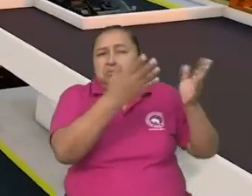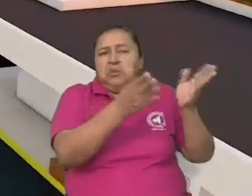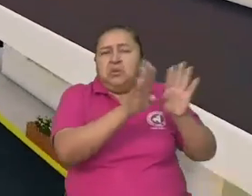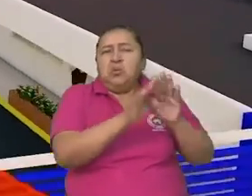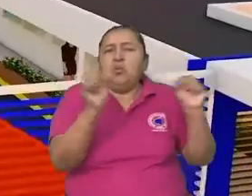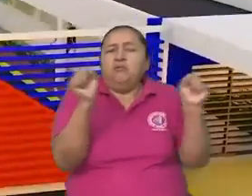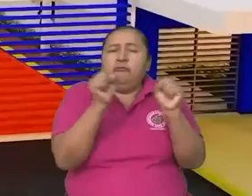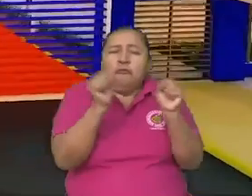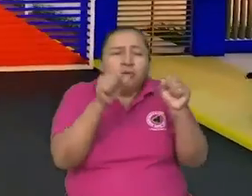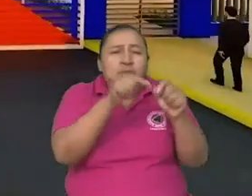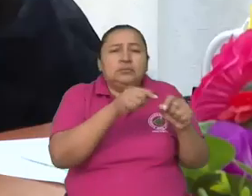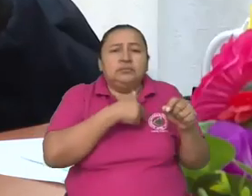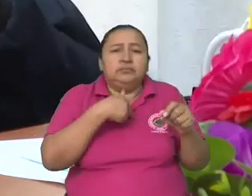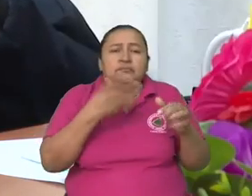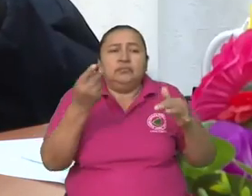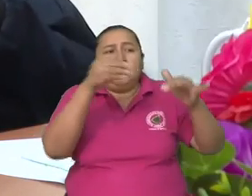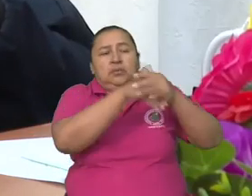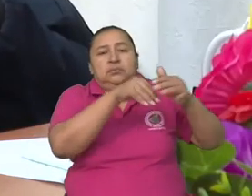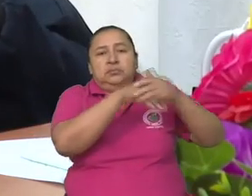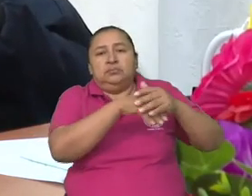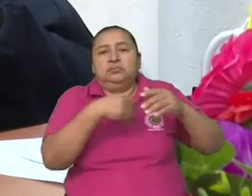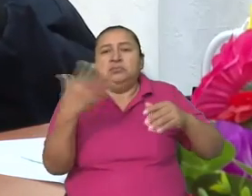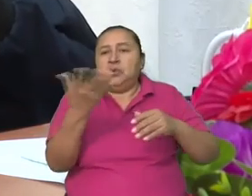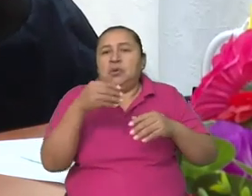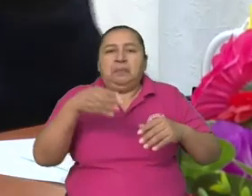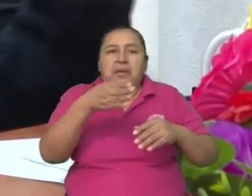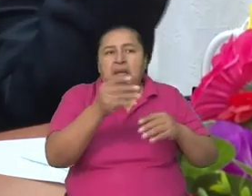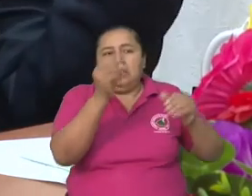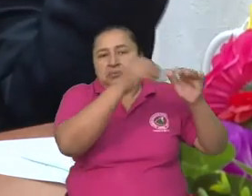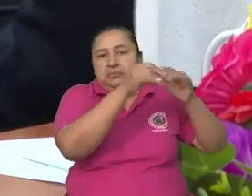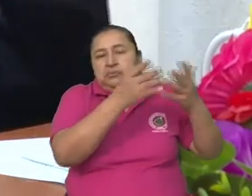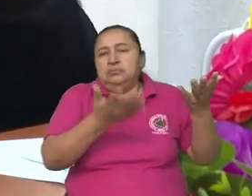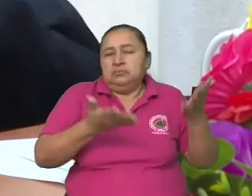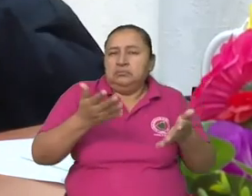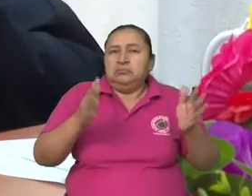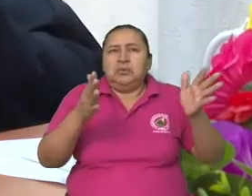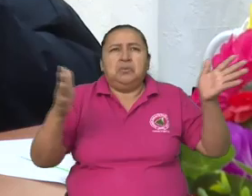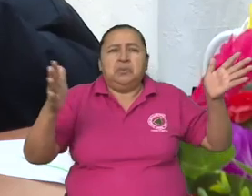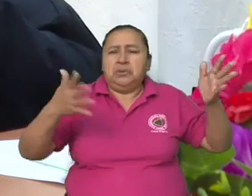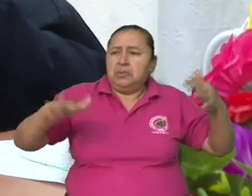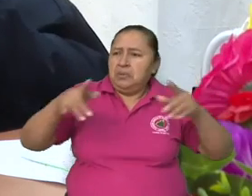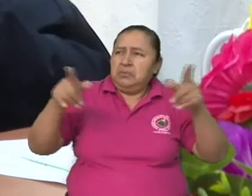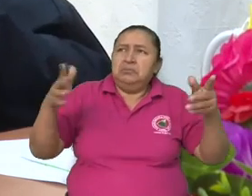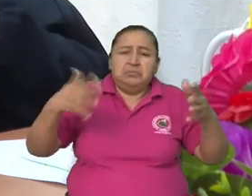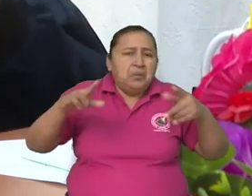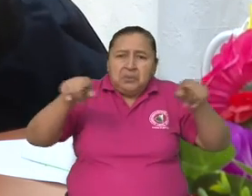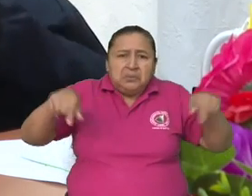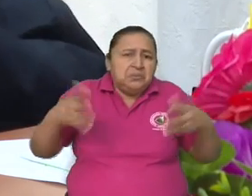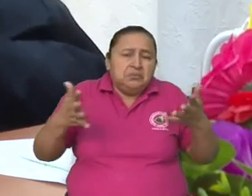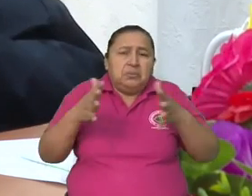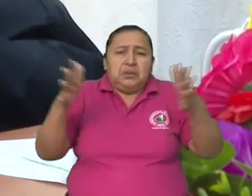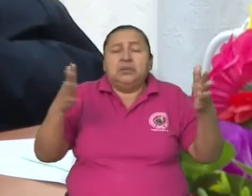fríos para almacenar todo lo que son los mariscos. Pues un cuarto así, ni más ni menos como esto, o más grande.